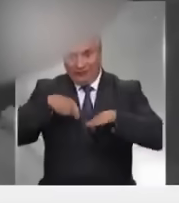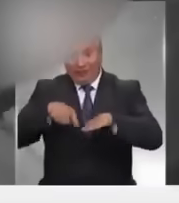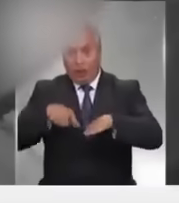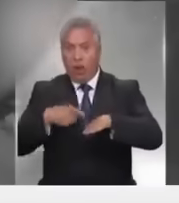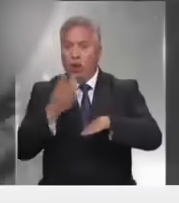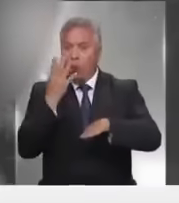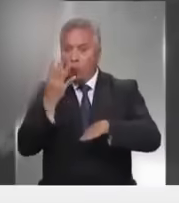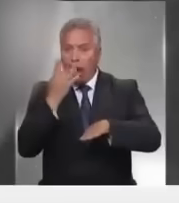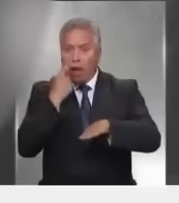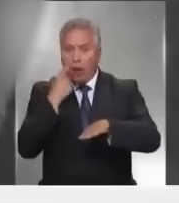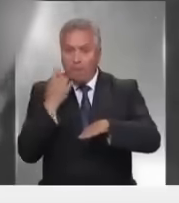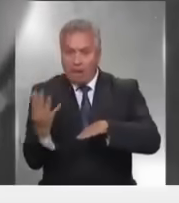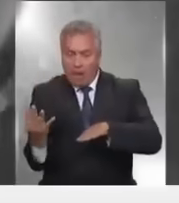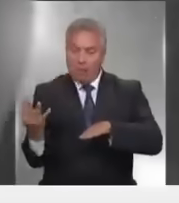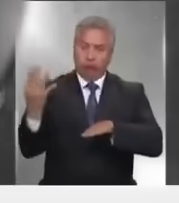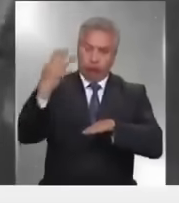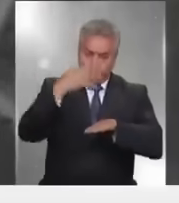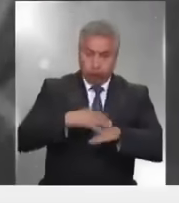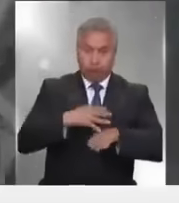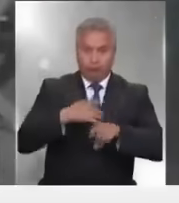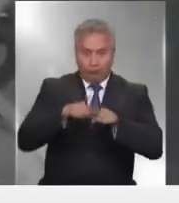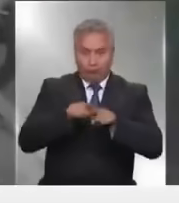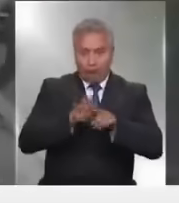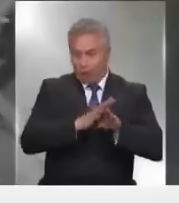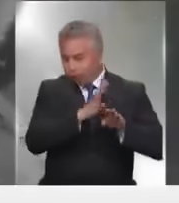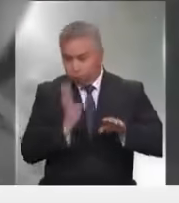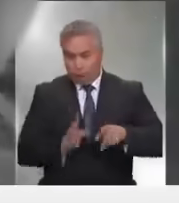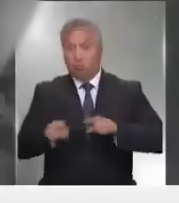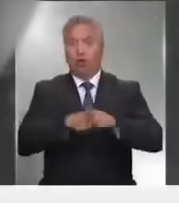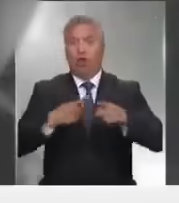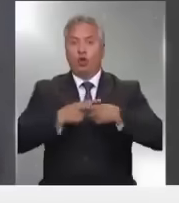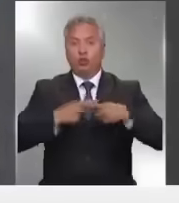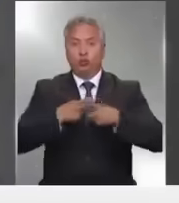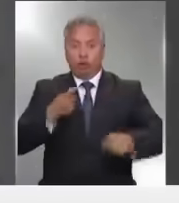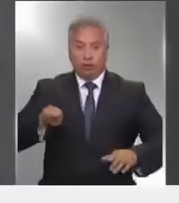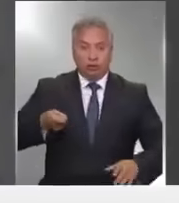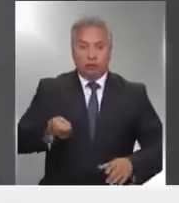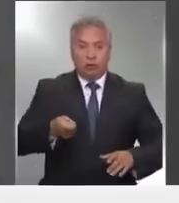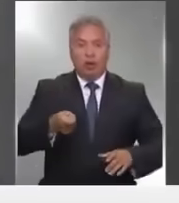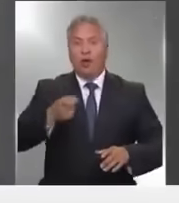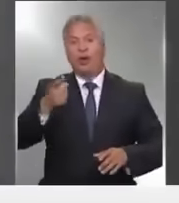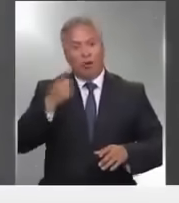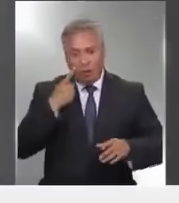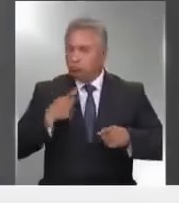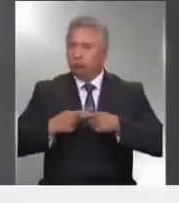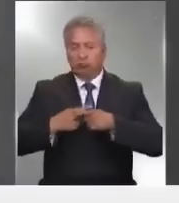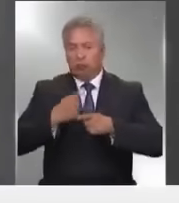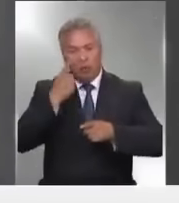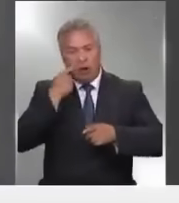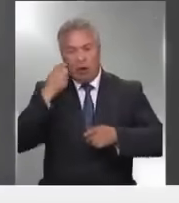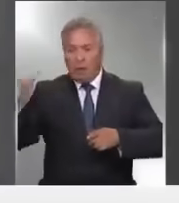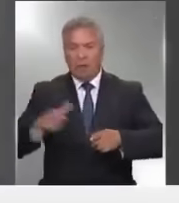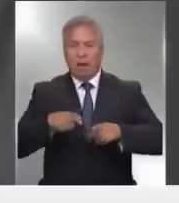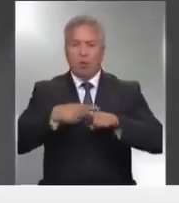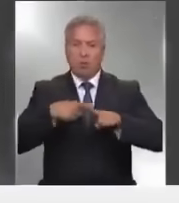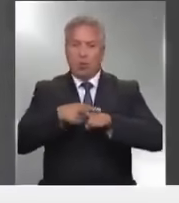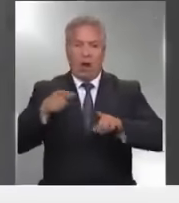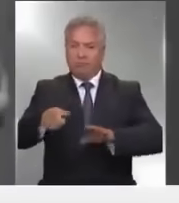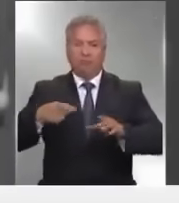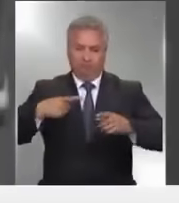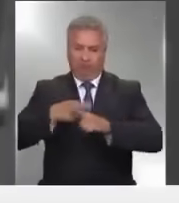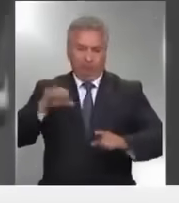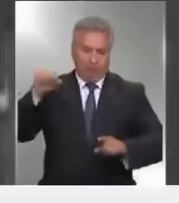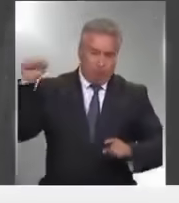cuatro delincuentes. Uno de ellos lo amenaza con un cuchillo. El ciclista intenta escapar, pero los delincuentes se abalanzan en contra de él y lo